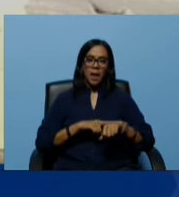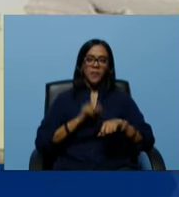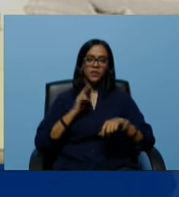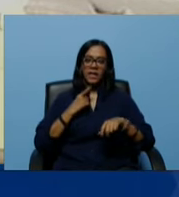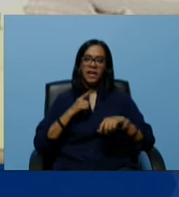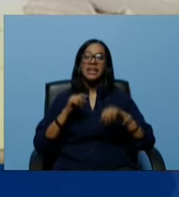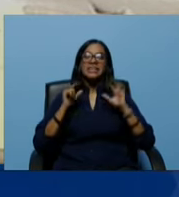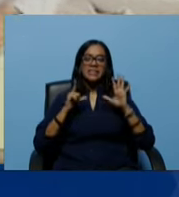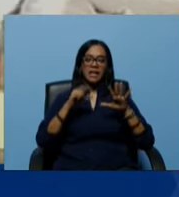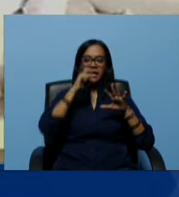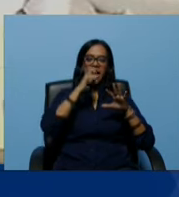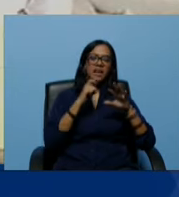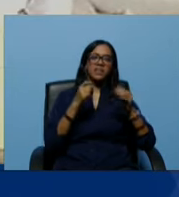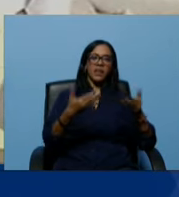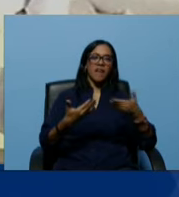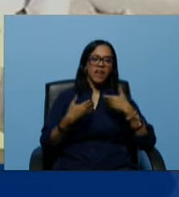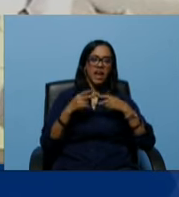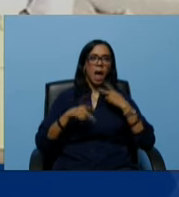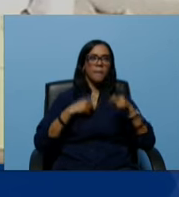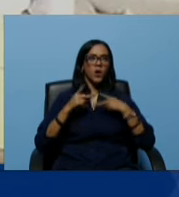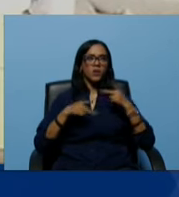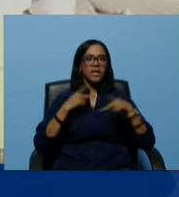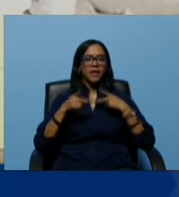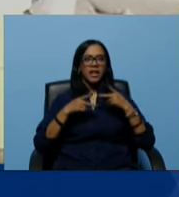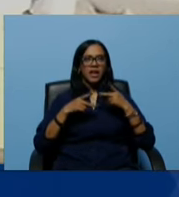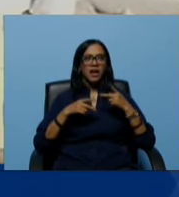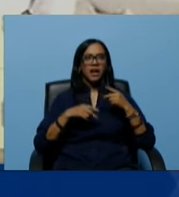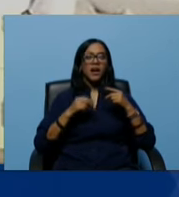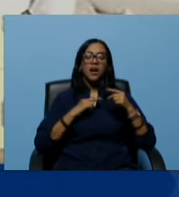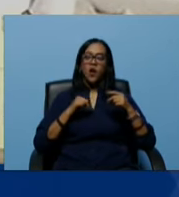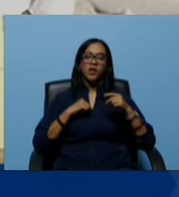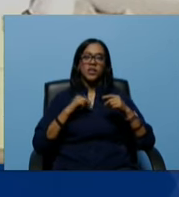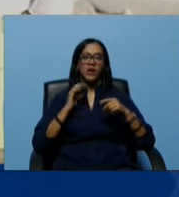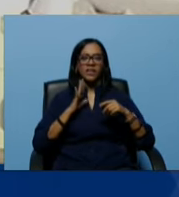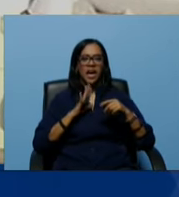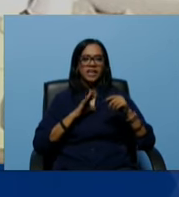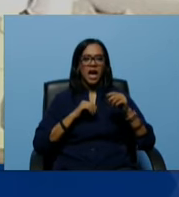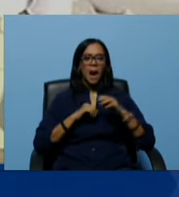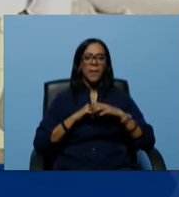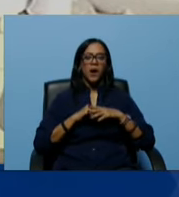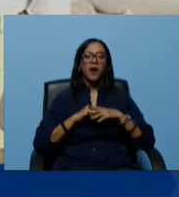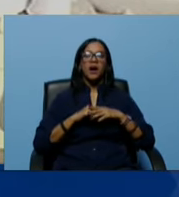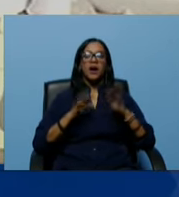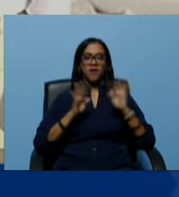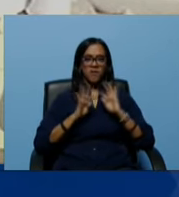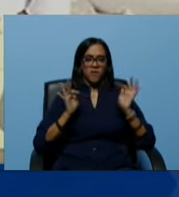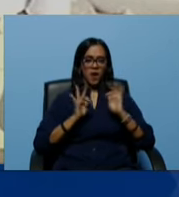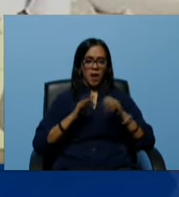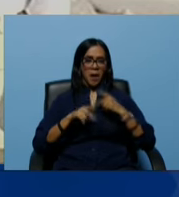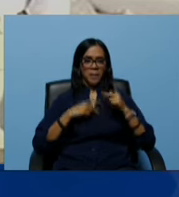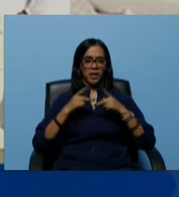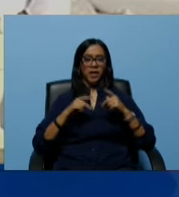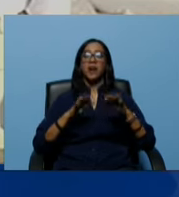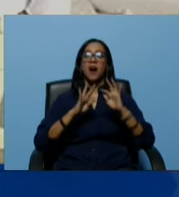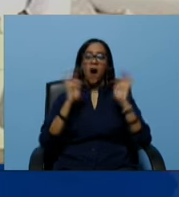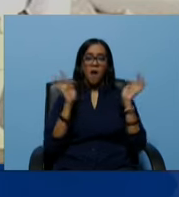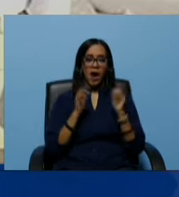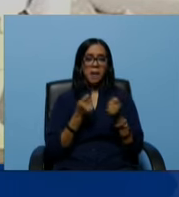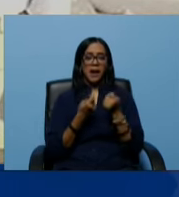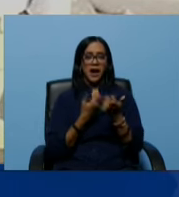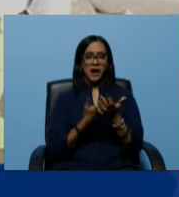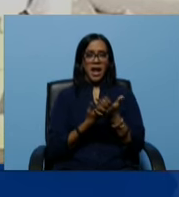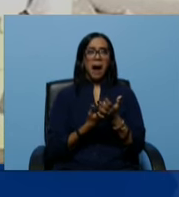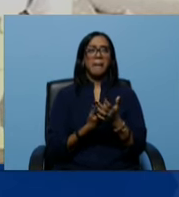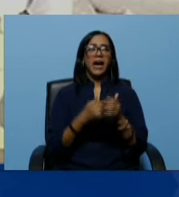esos 7 años que vienen de productividad. Nosotros estamos modo producción, modo economía, y